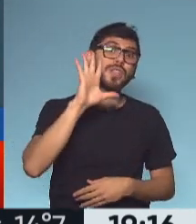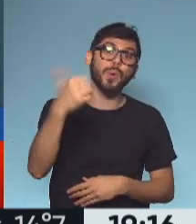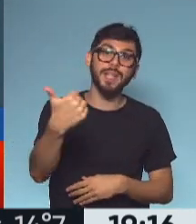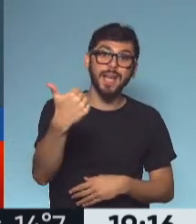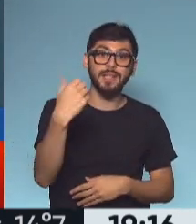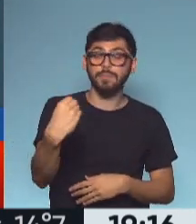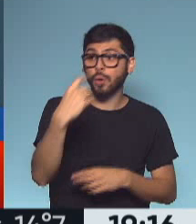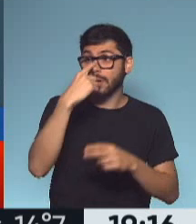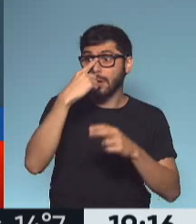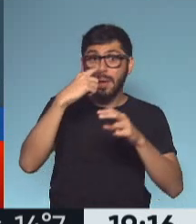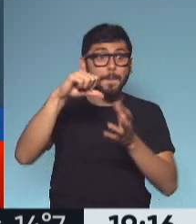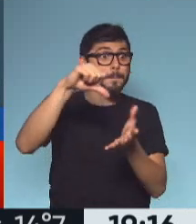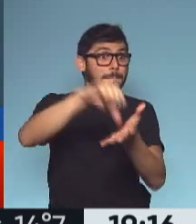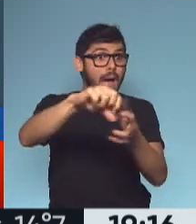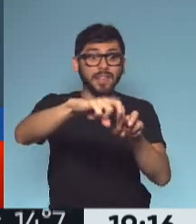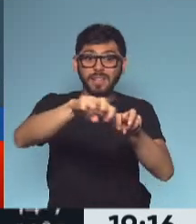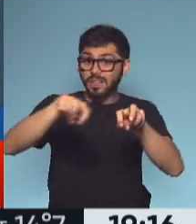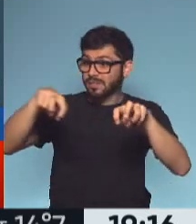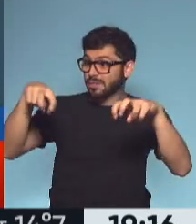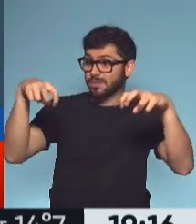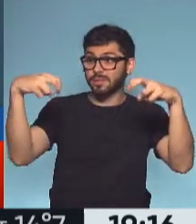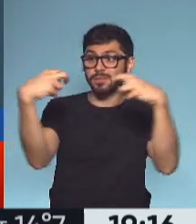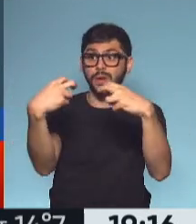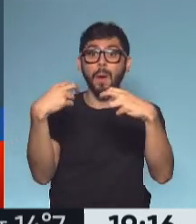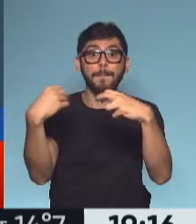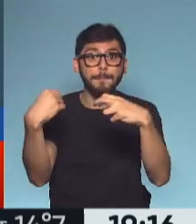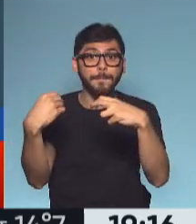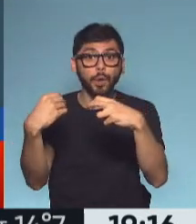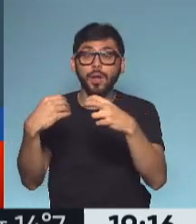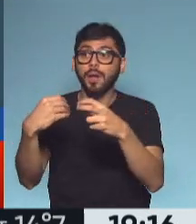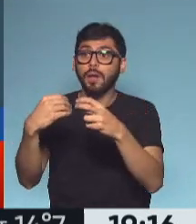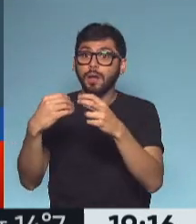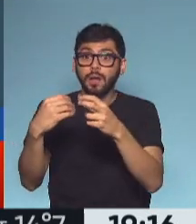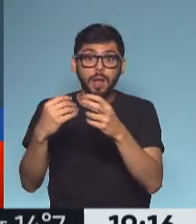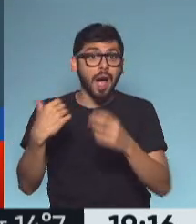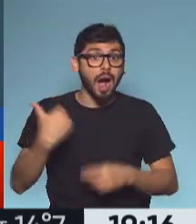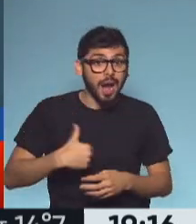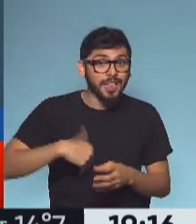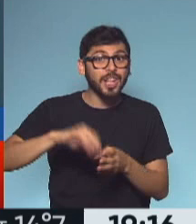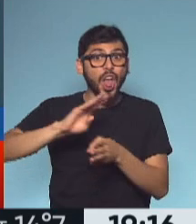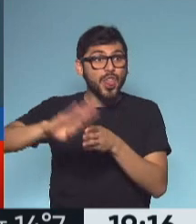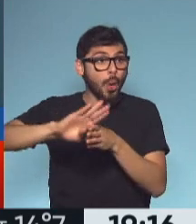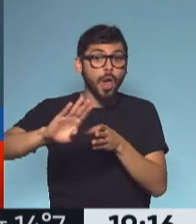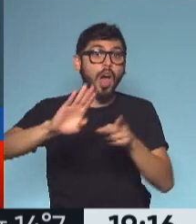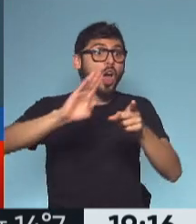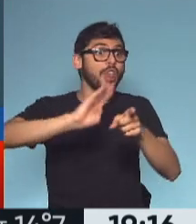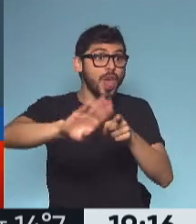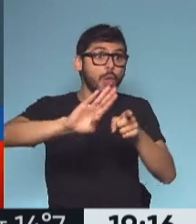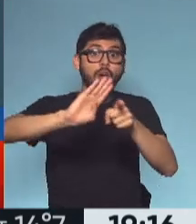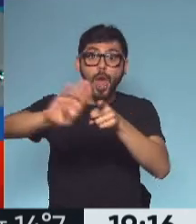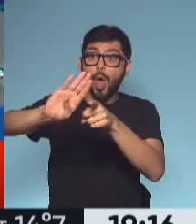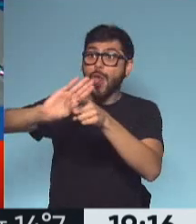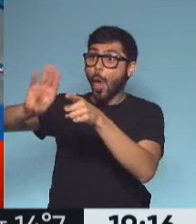conjunto de acreedores, de países acreedores, que se reúne justamente para tratar la deuda que tenía Argentina con esos países.